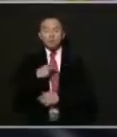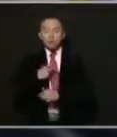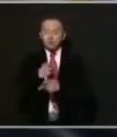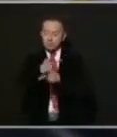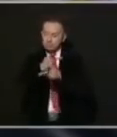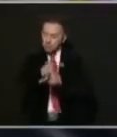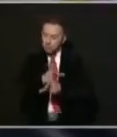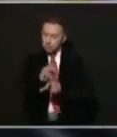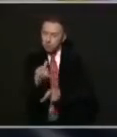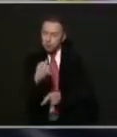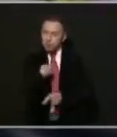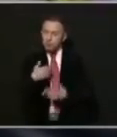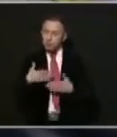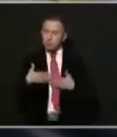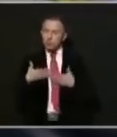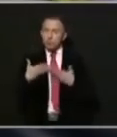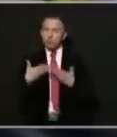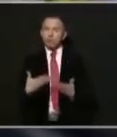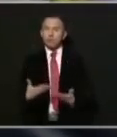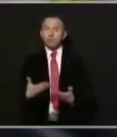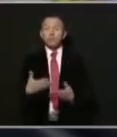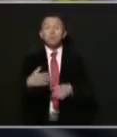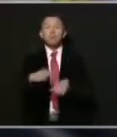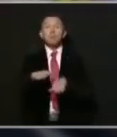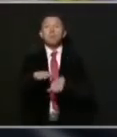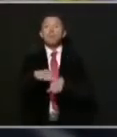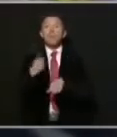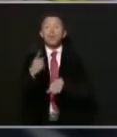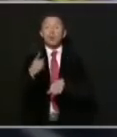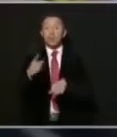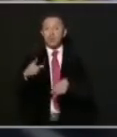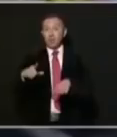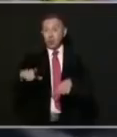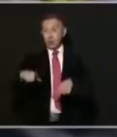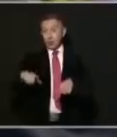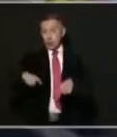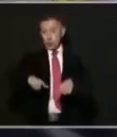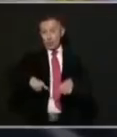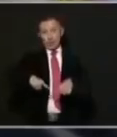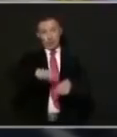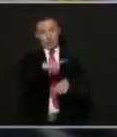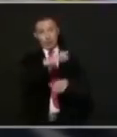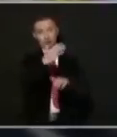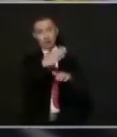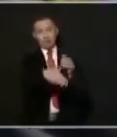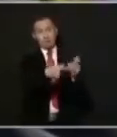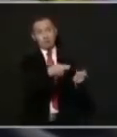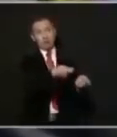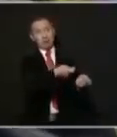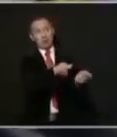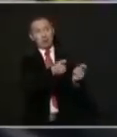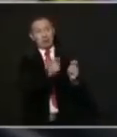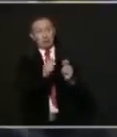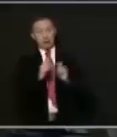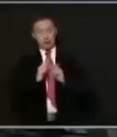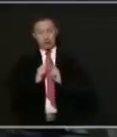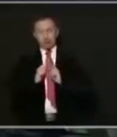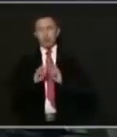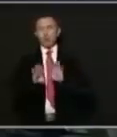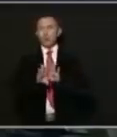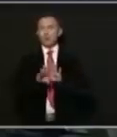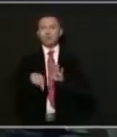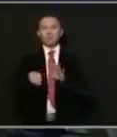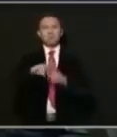porque nos están entregando un país en quiebra,